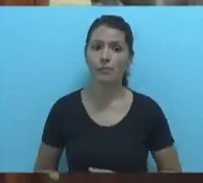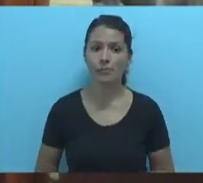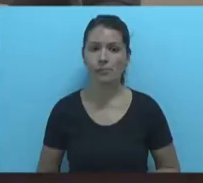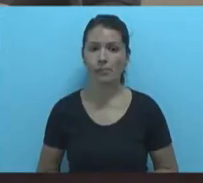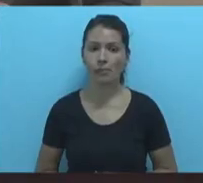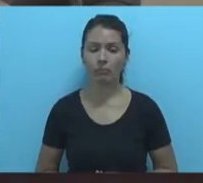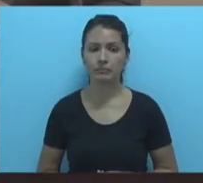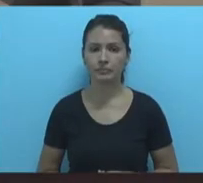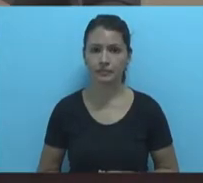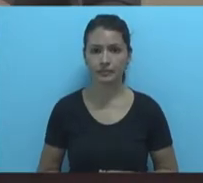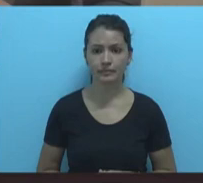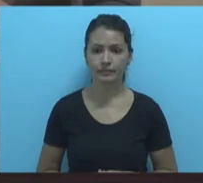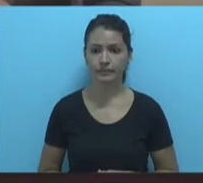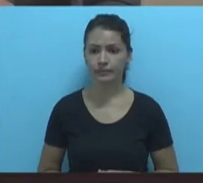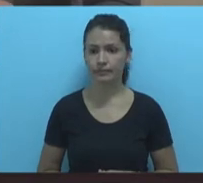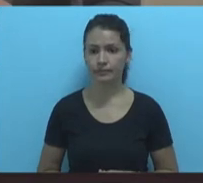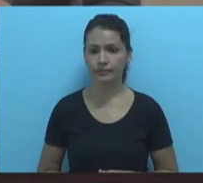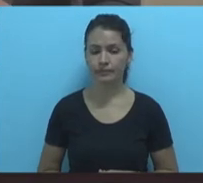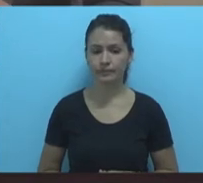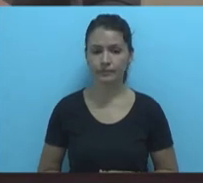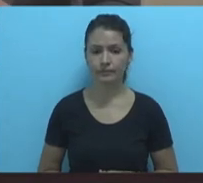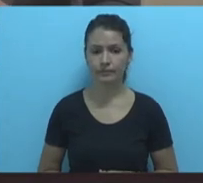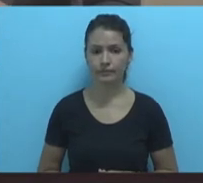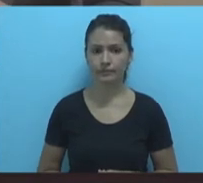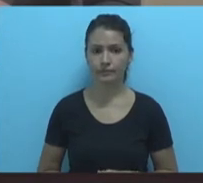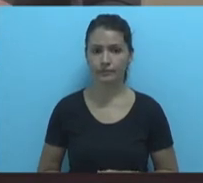Sí, diputado Real tiene la palabra.